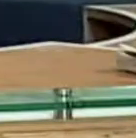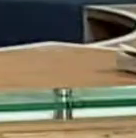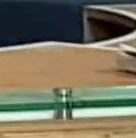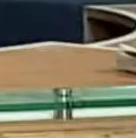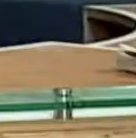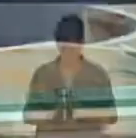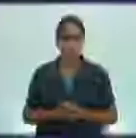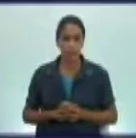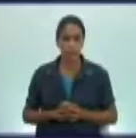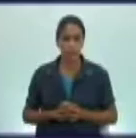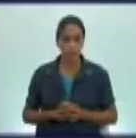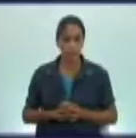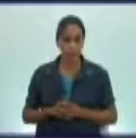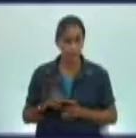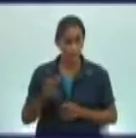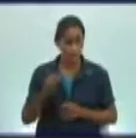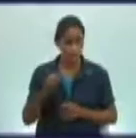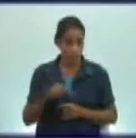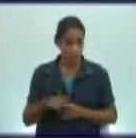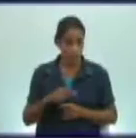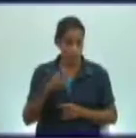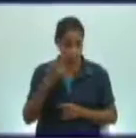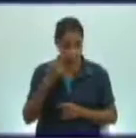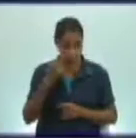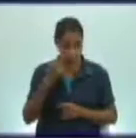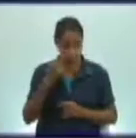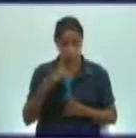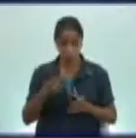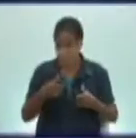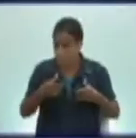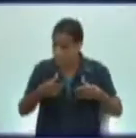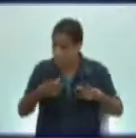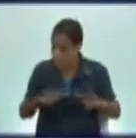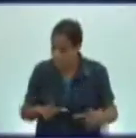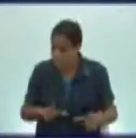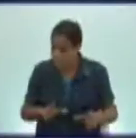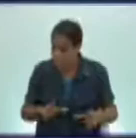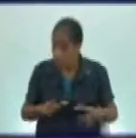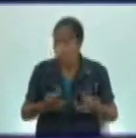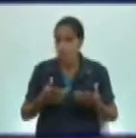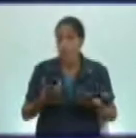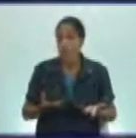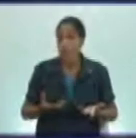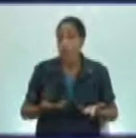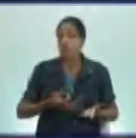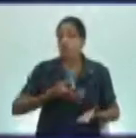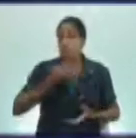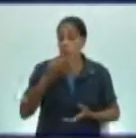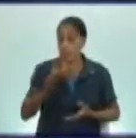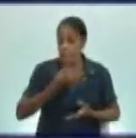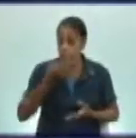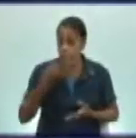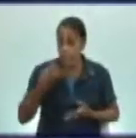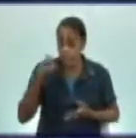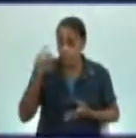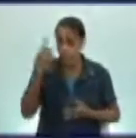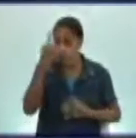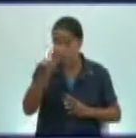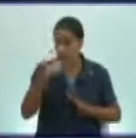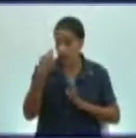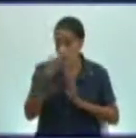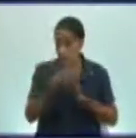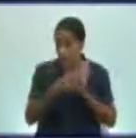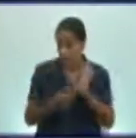Bien. Ahora vamos a visualizar un video donde se expresan diferentes características de los anélidos.